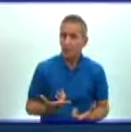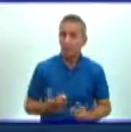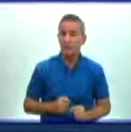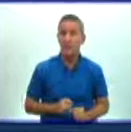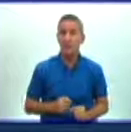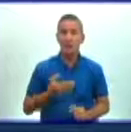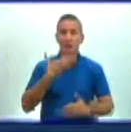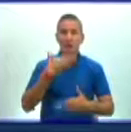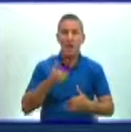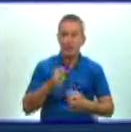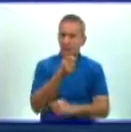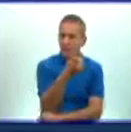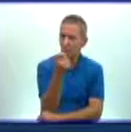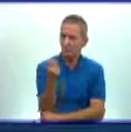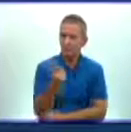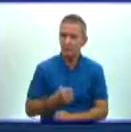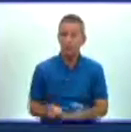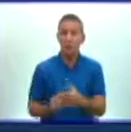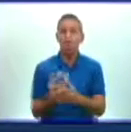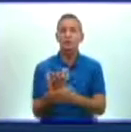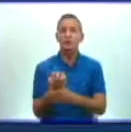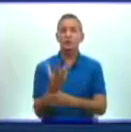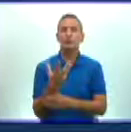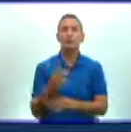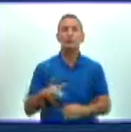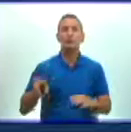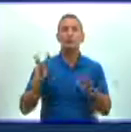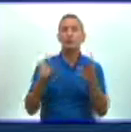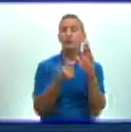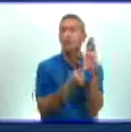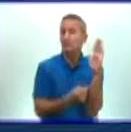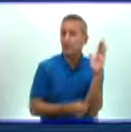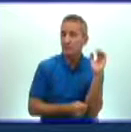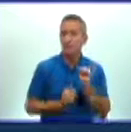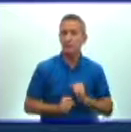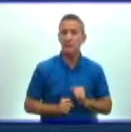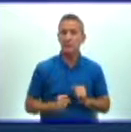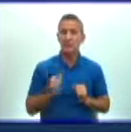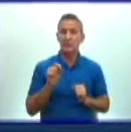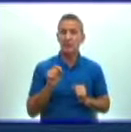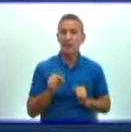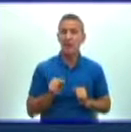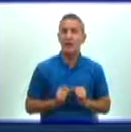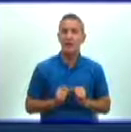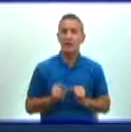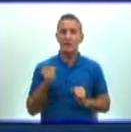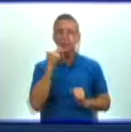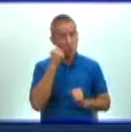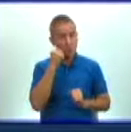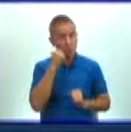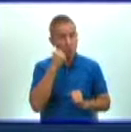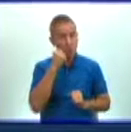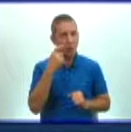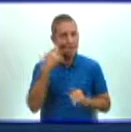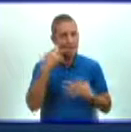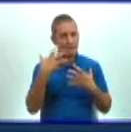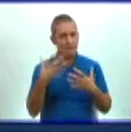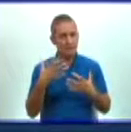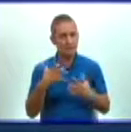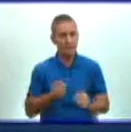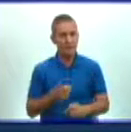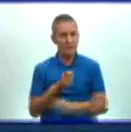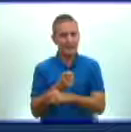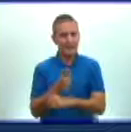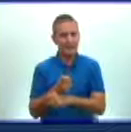buen maestro es un surtidor de virtudes. Él tiene como premisa enseñar mediante su ejemplo. Y